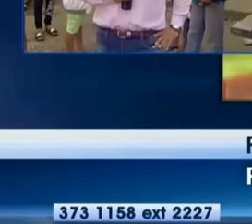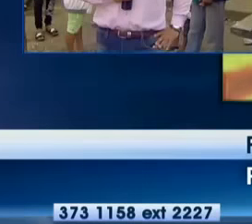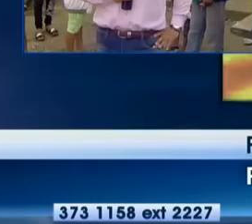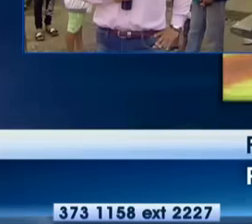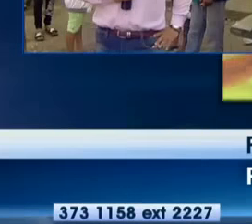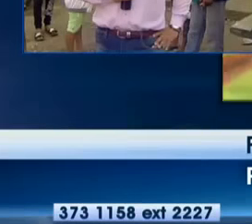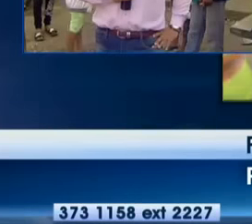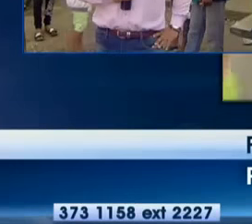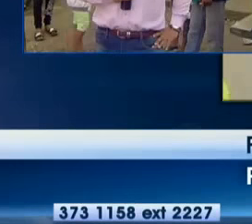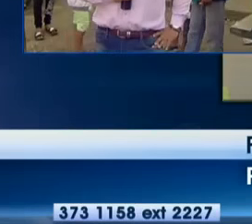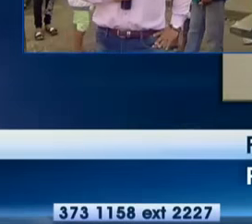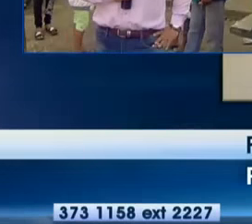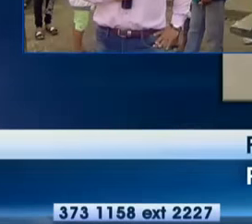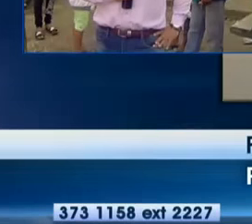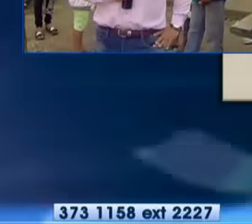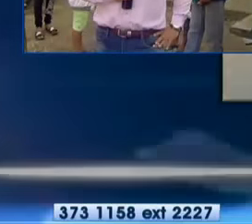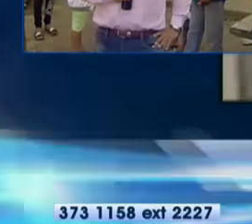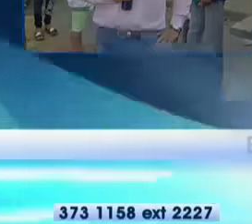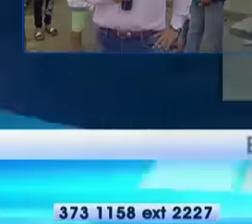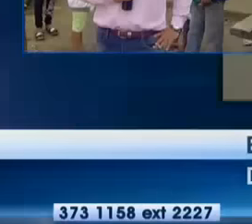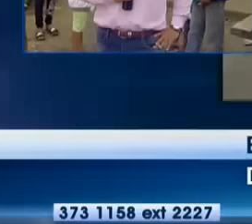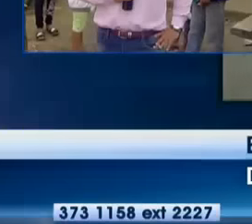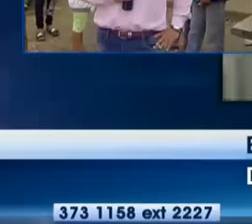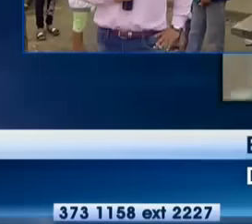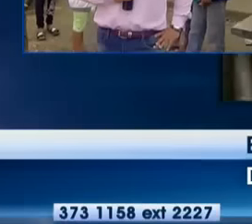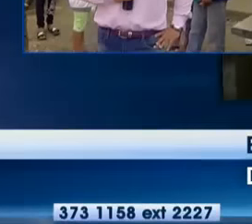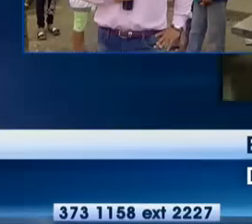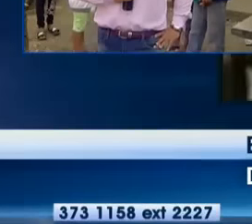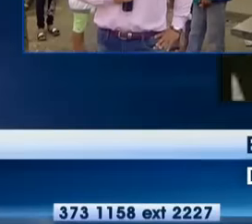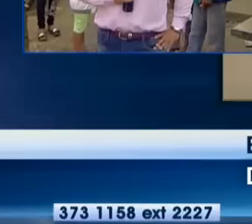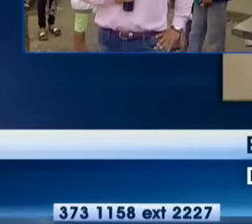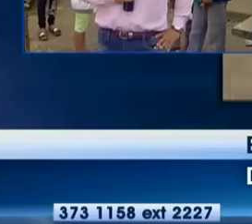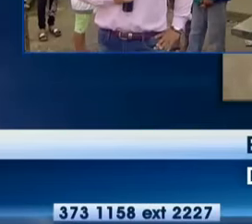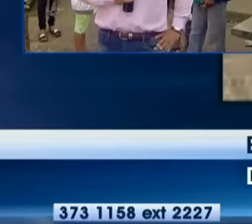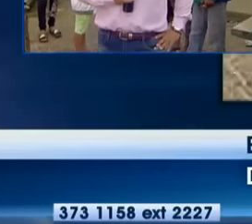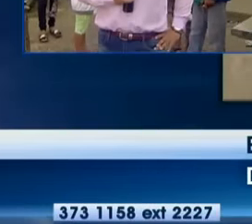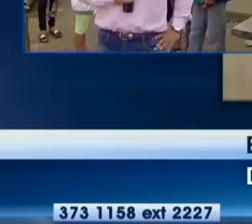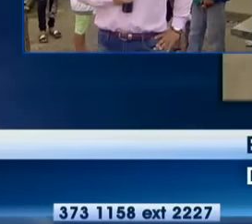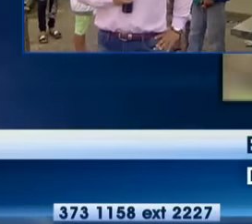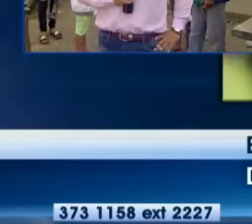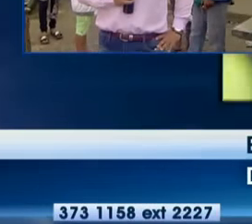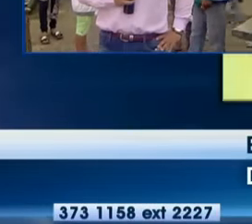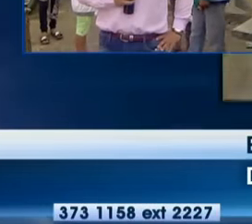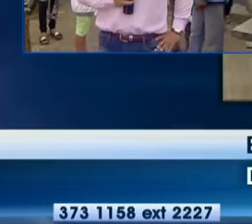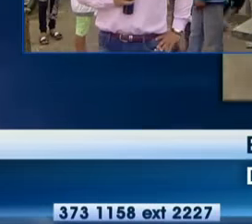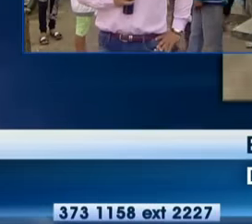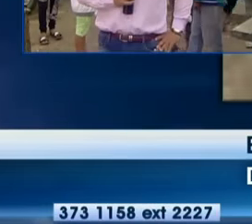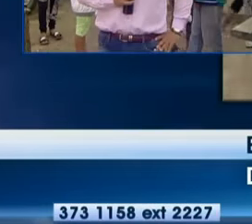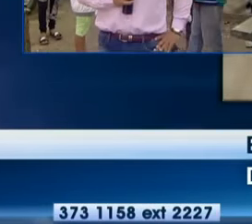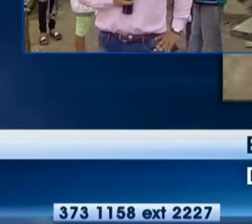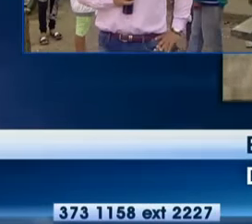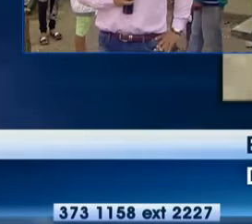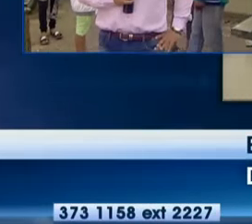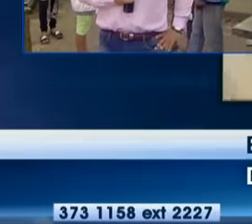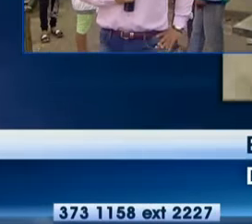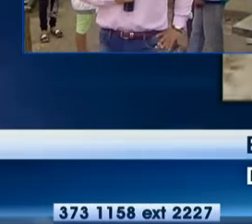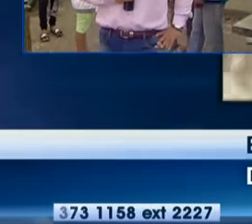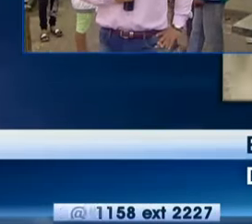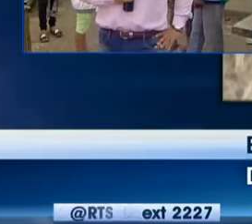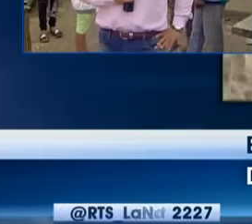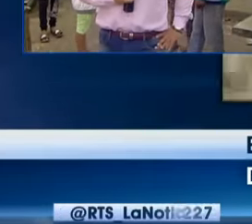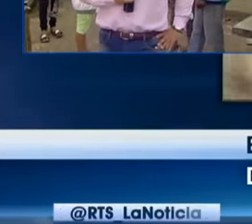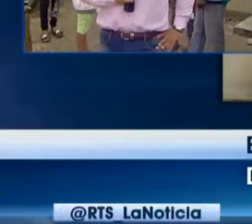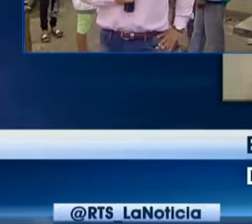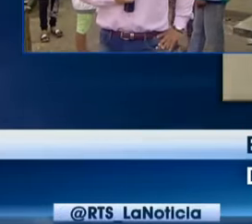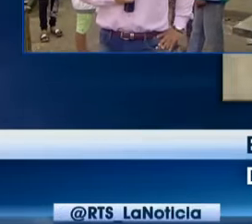Muchísimas gracias, Enrique, gracias, por tu reporte. Dolorosísima situación, sin duda, nuestra solidaridad para con esa familia y de manera muy particular para la madre